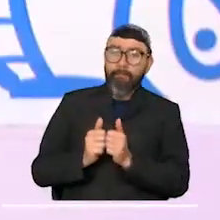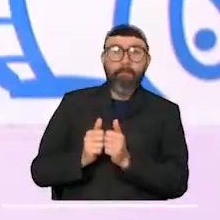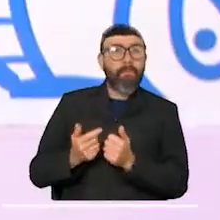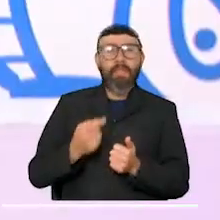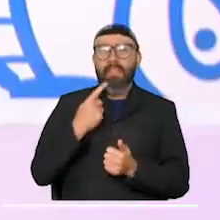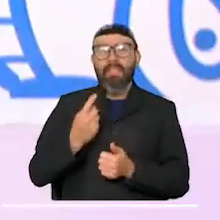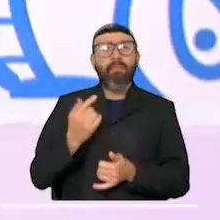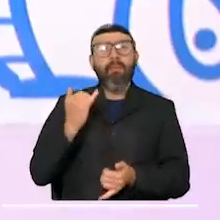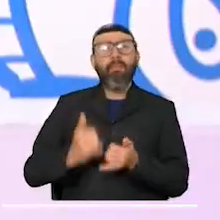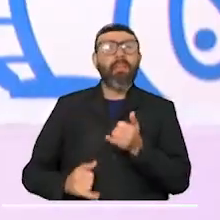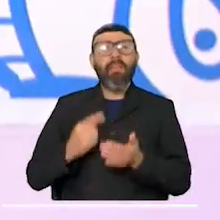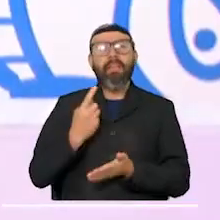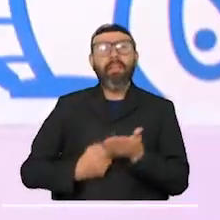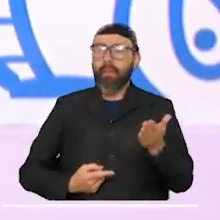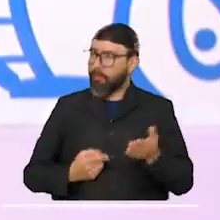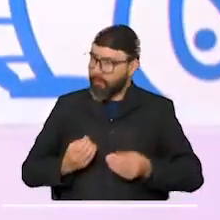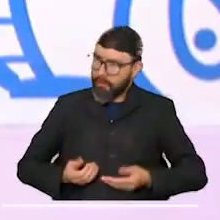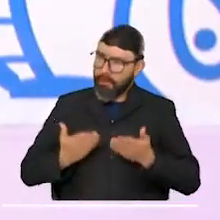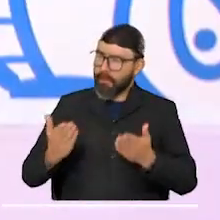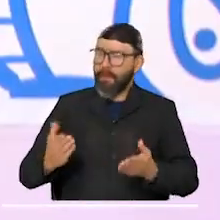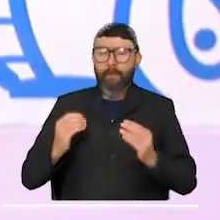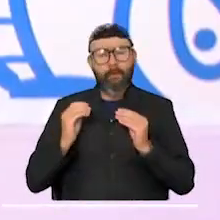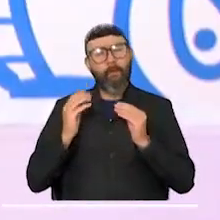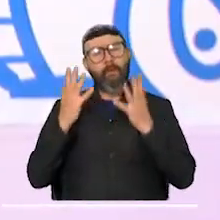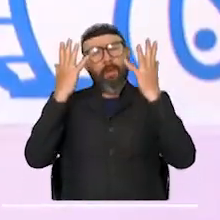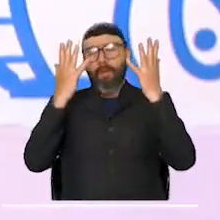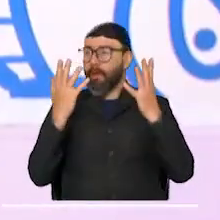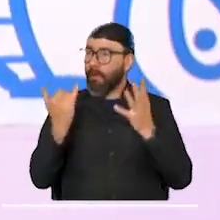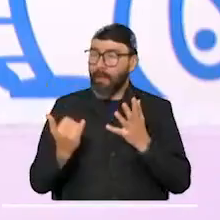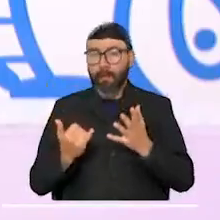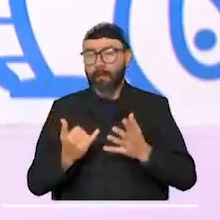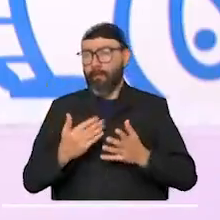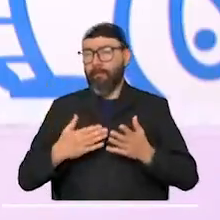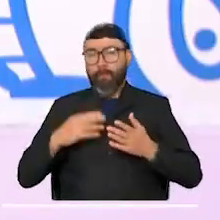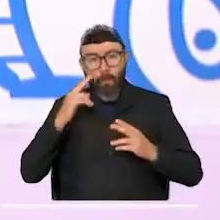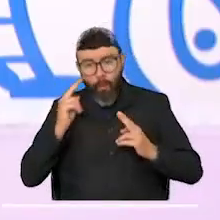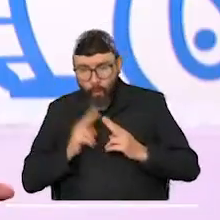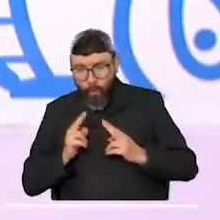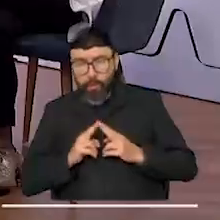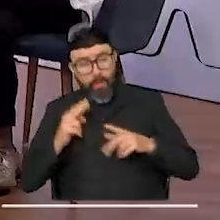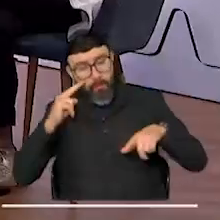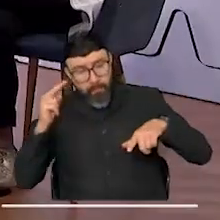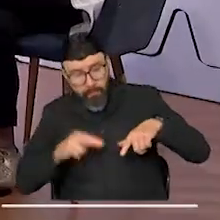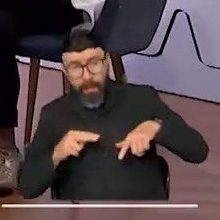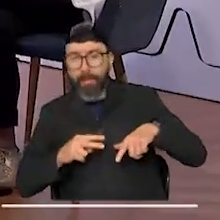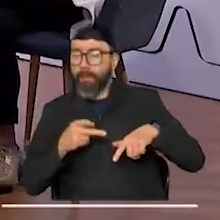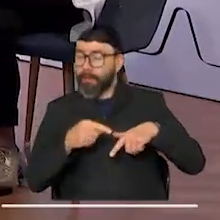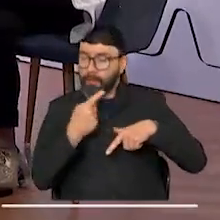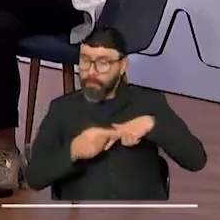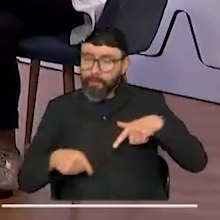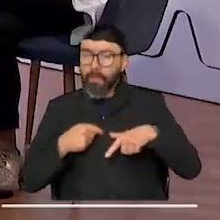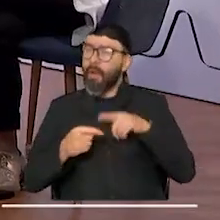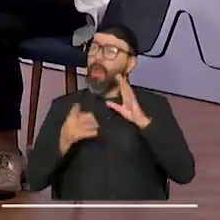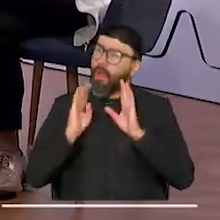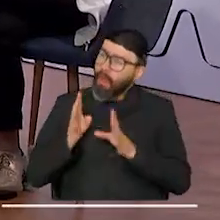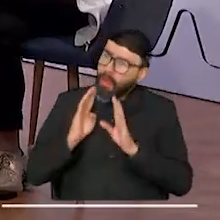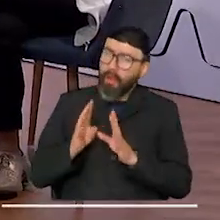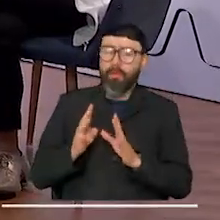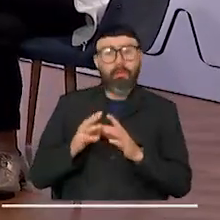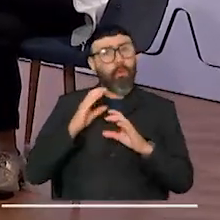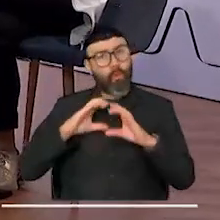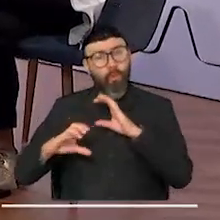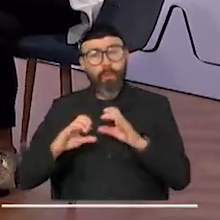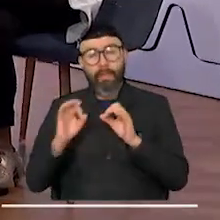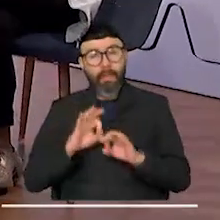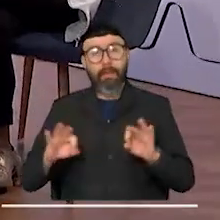decimos al final de ese placer conozcan se miranse la vagina investigue hablen todo esto es muy importante